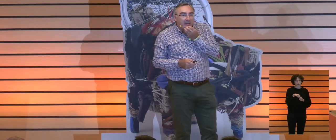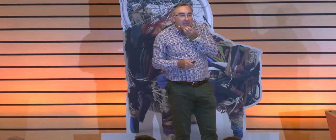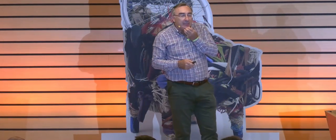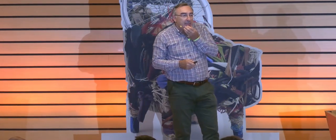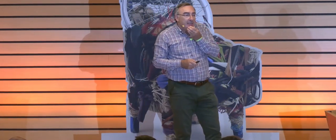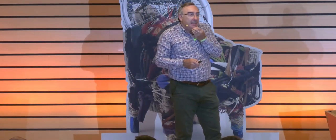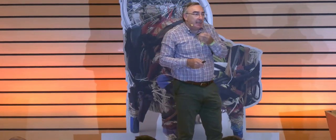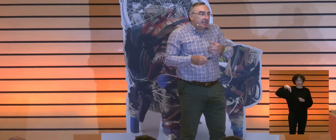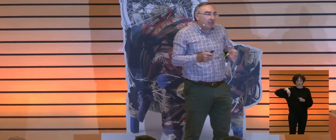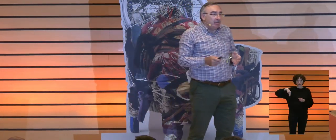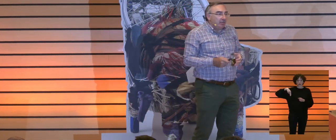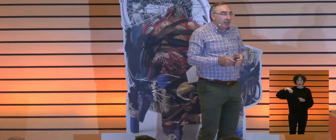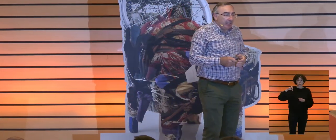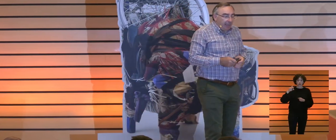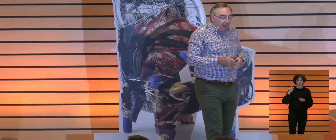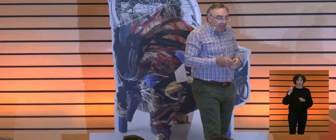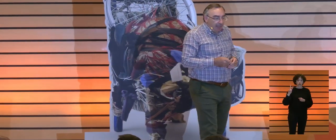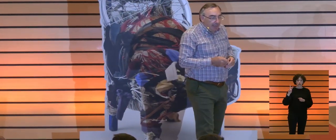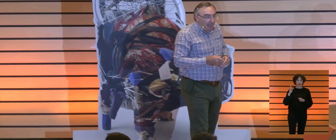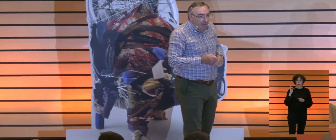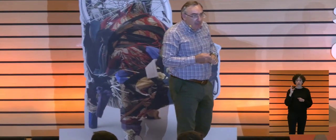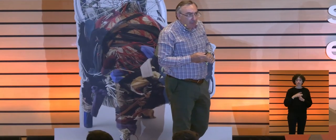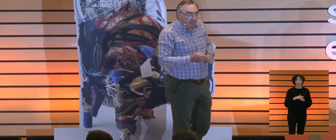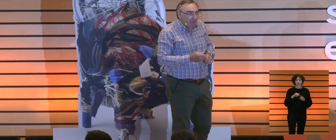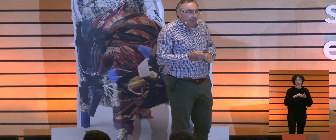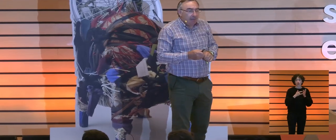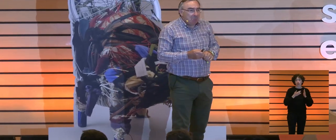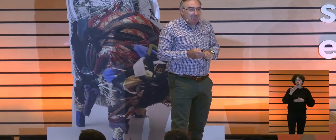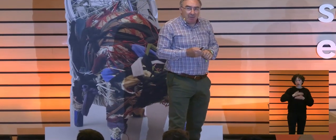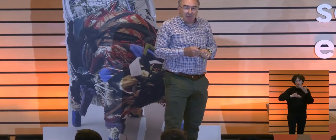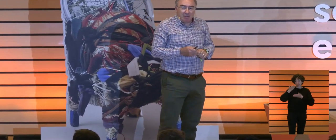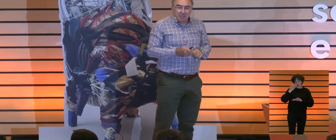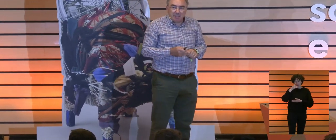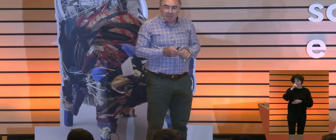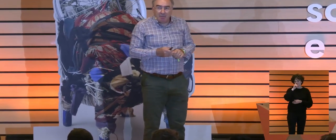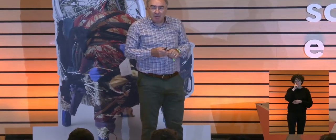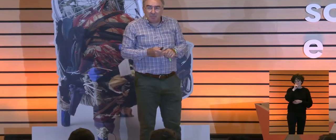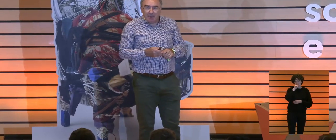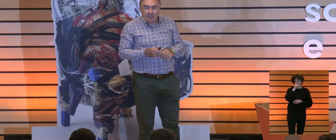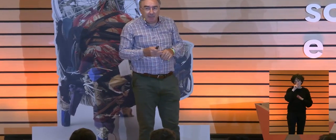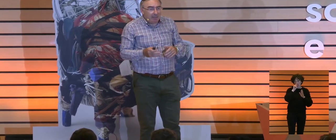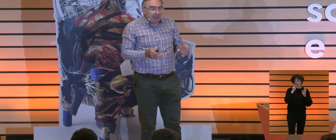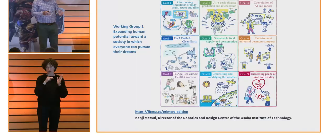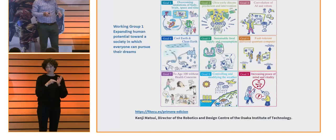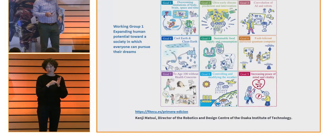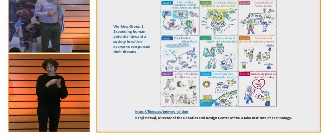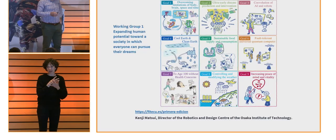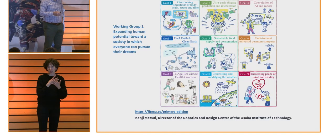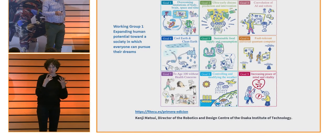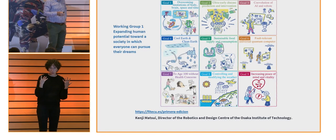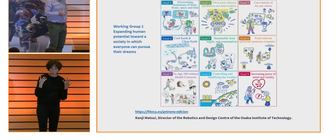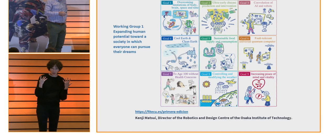de investigación y desarrollo que en el año no recuerdo si es en el año 2019